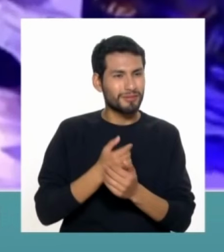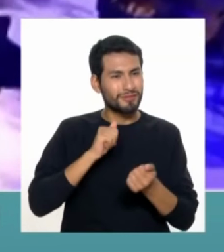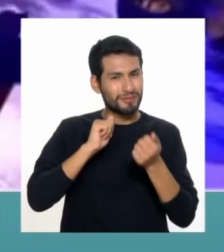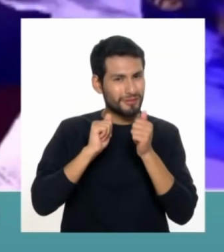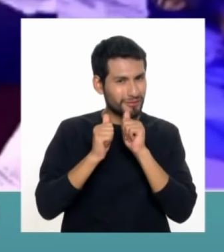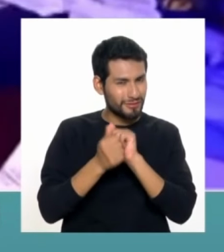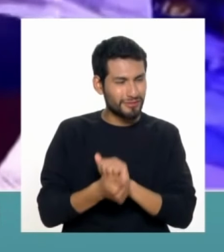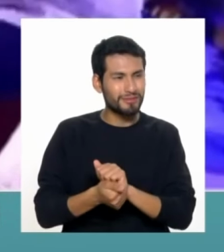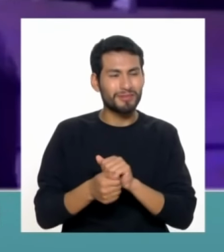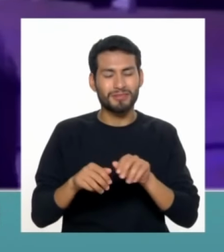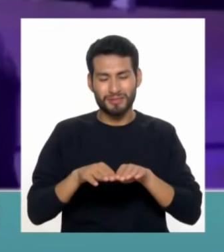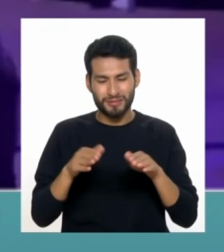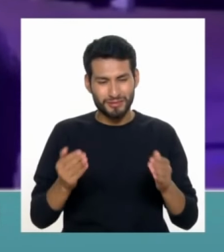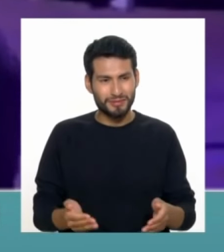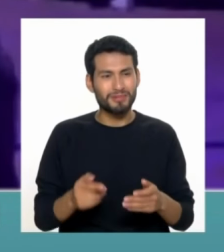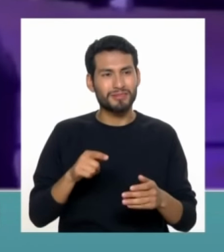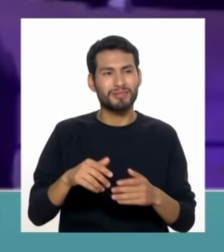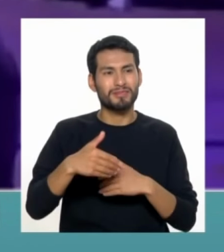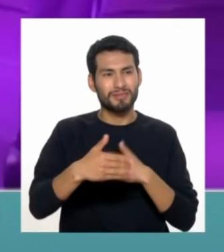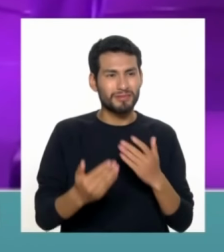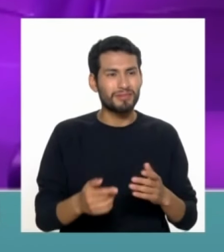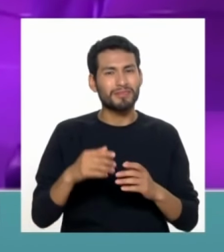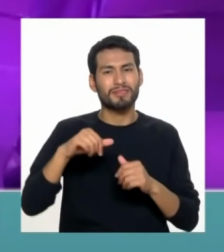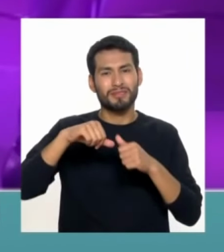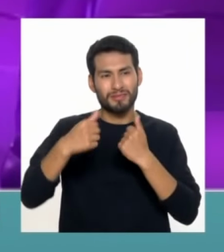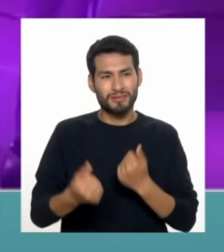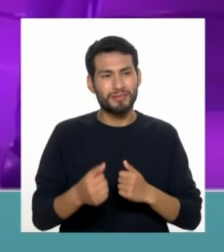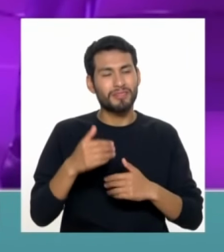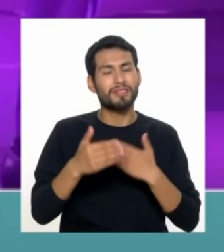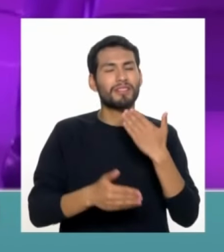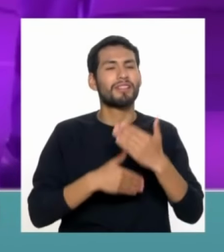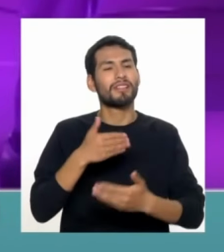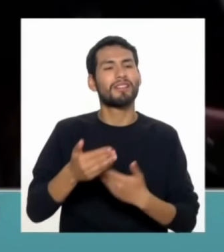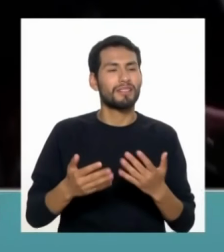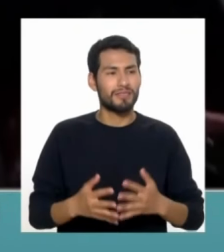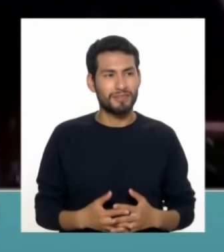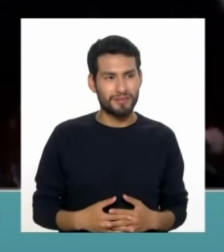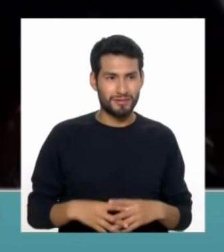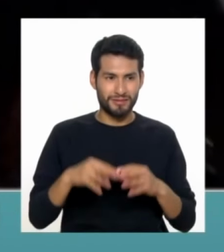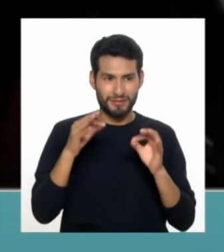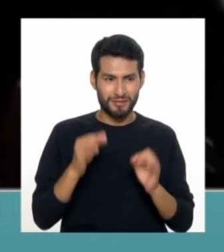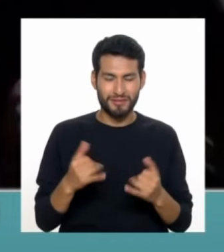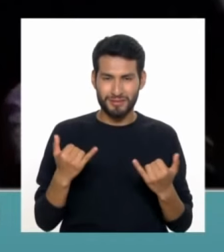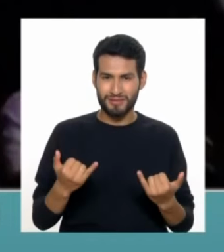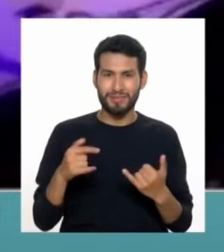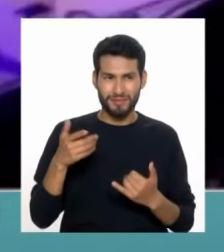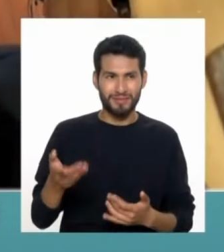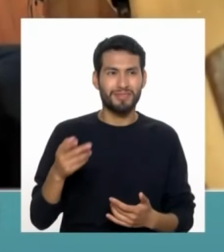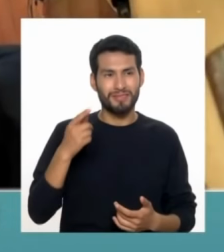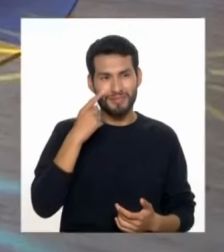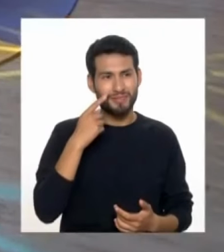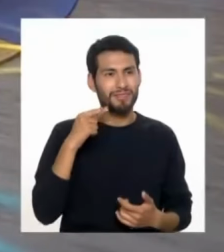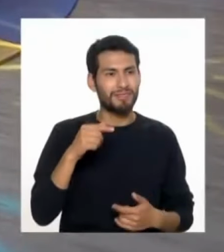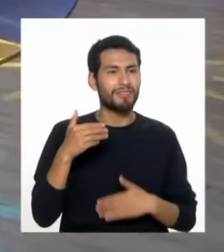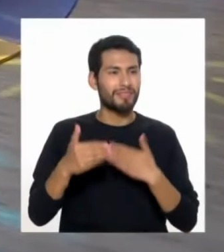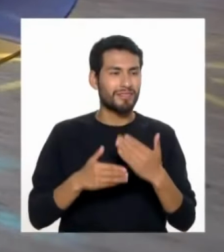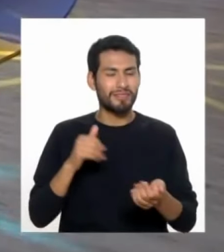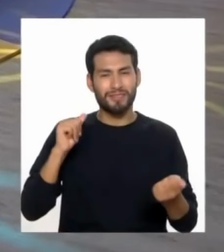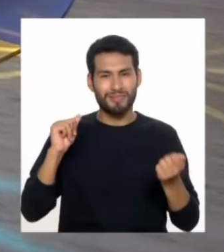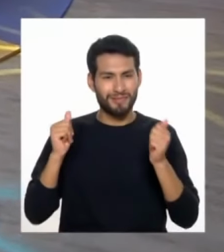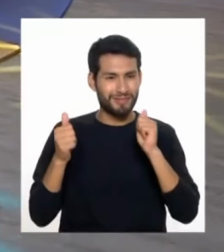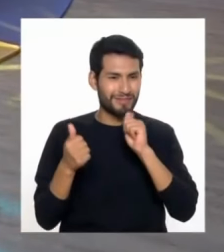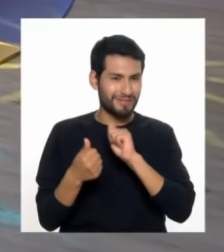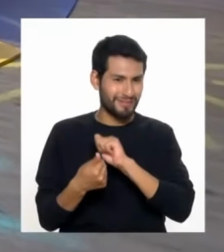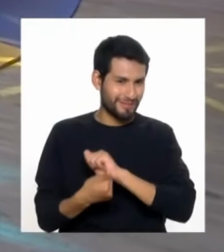ya por unas cajas de embalajes y a las finales pues quedó en lo que actualmente es, ¿no? Pero siempre pasó por esta transformación